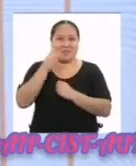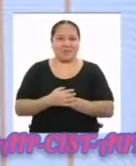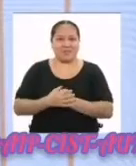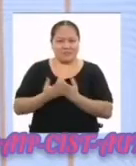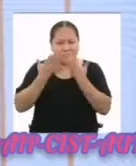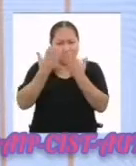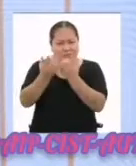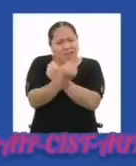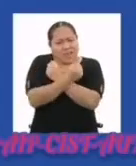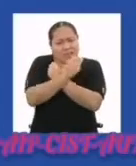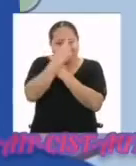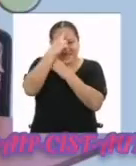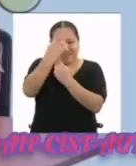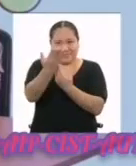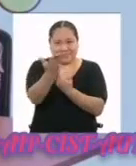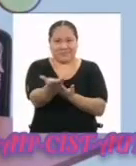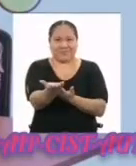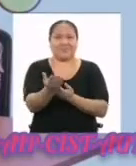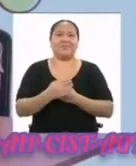respeto.